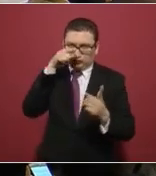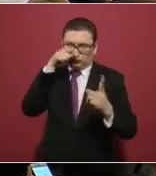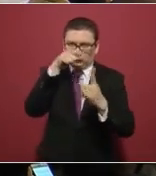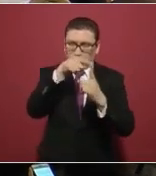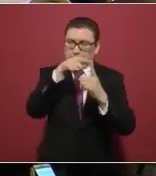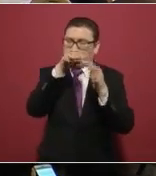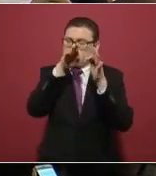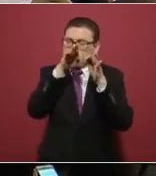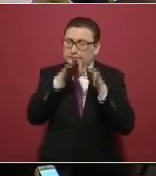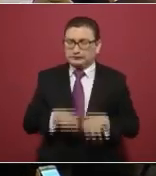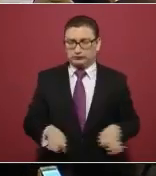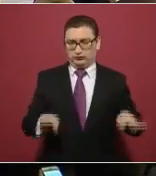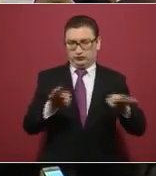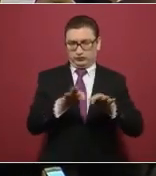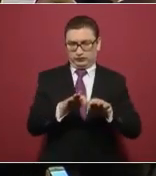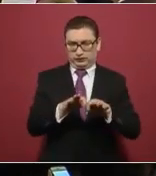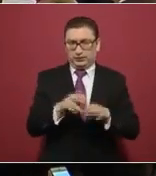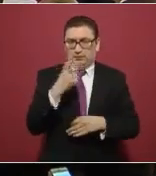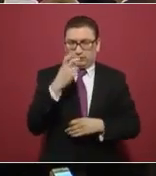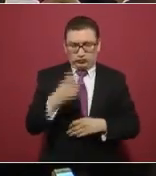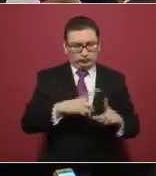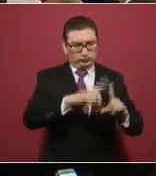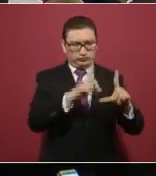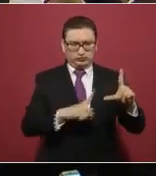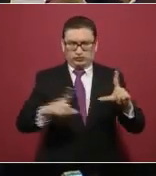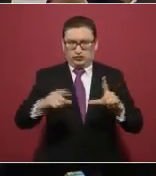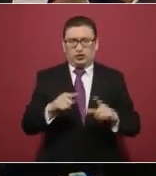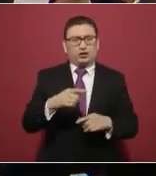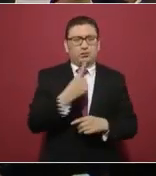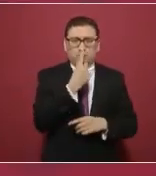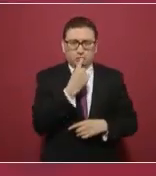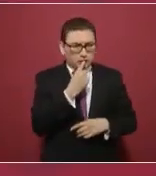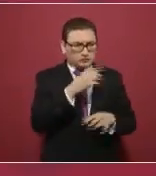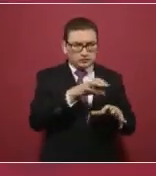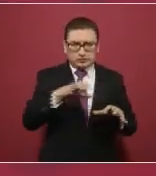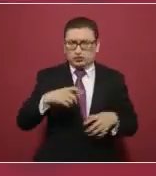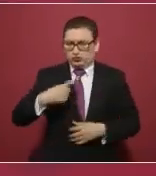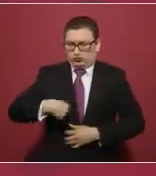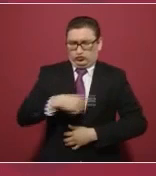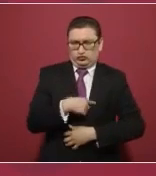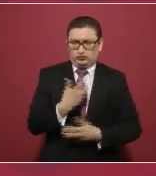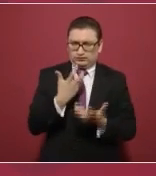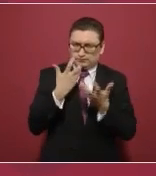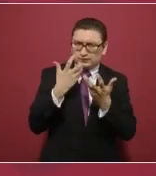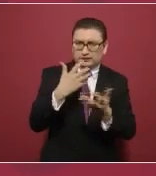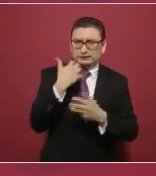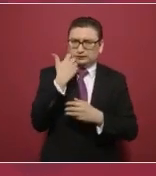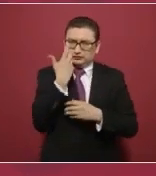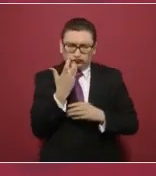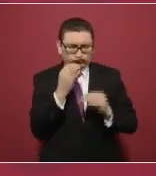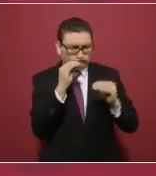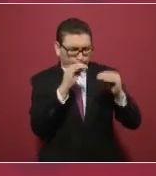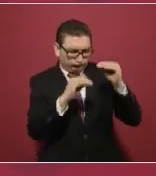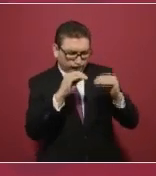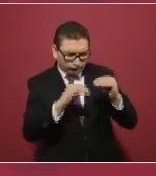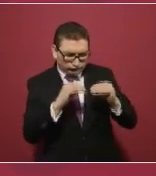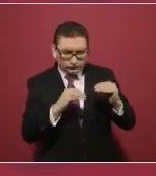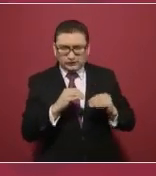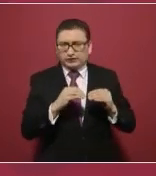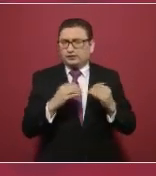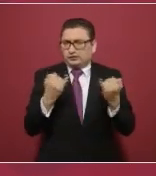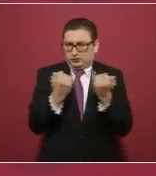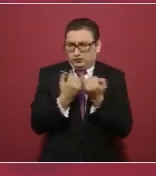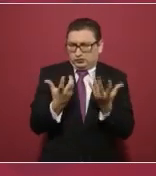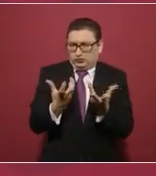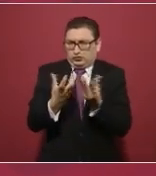elemento esencial del modelo nacional de policía que estamos elaborando junto con los